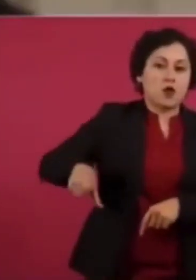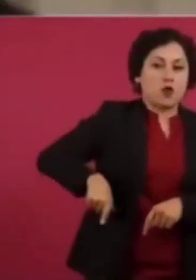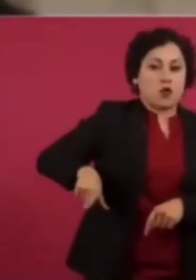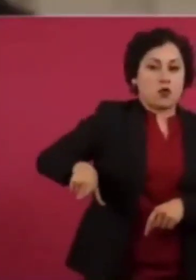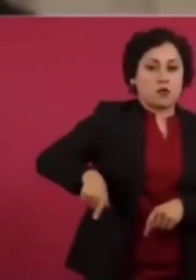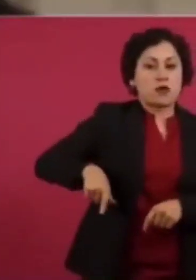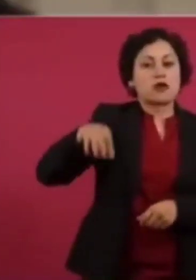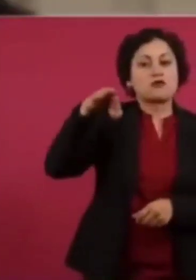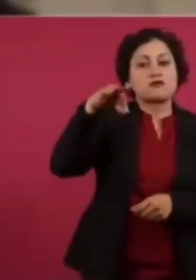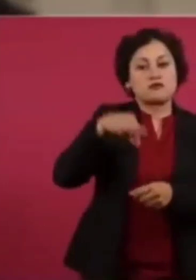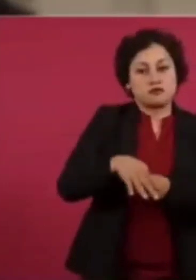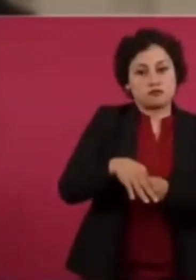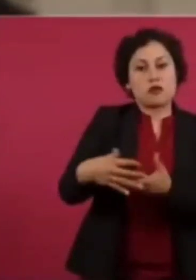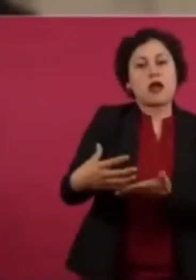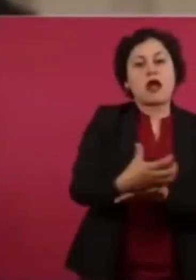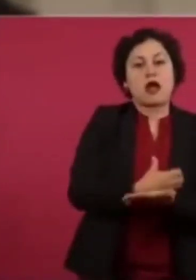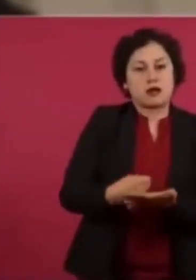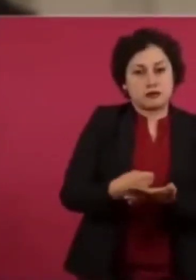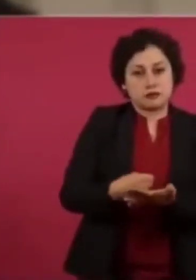de manera